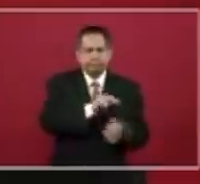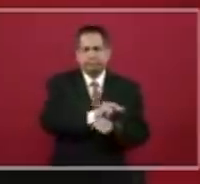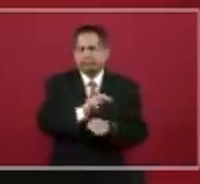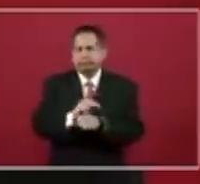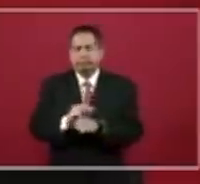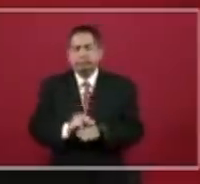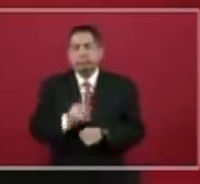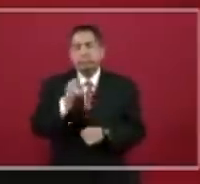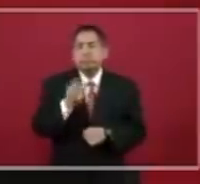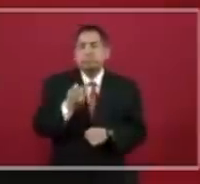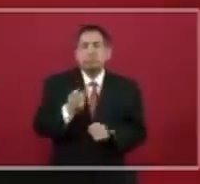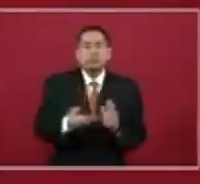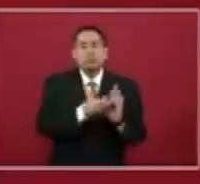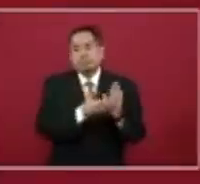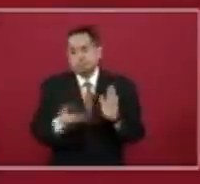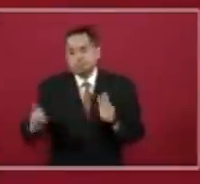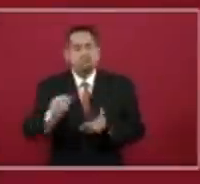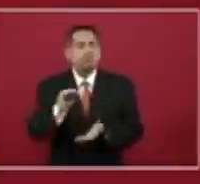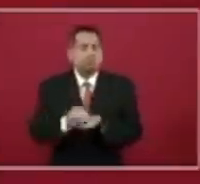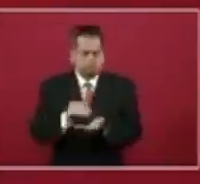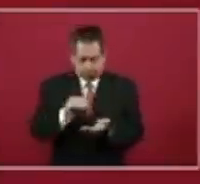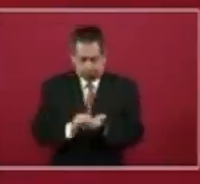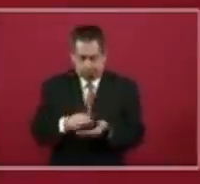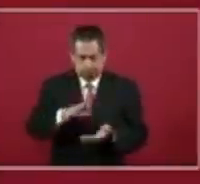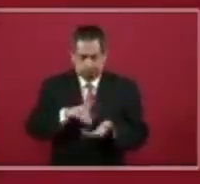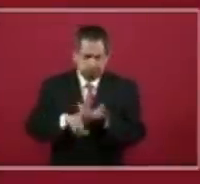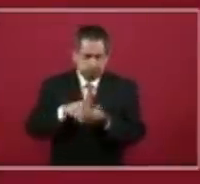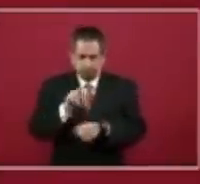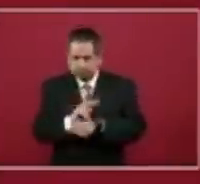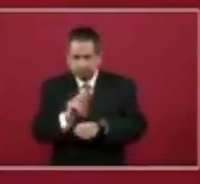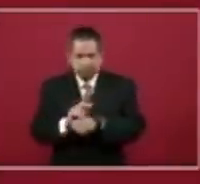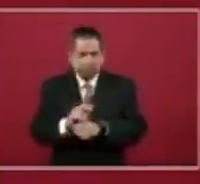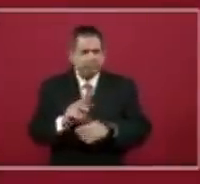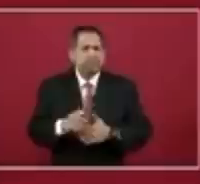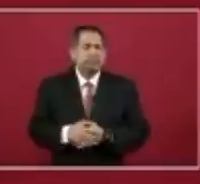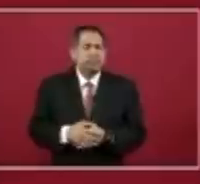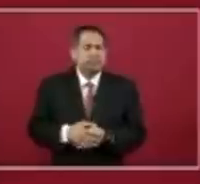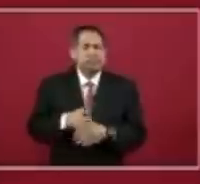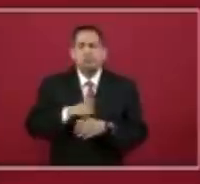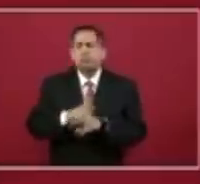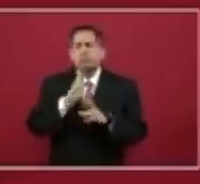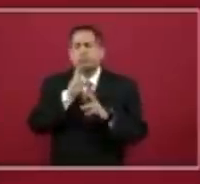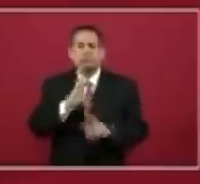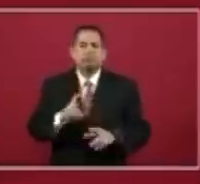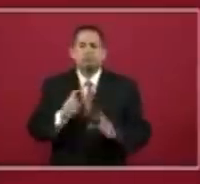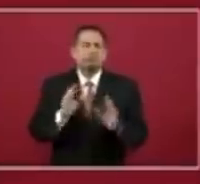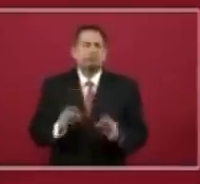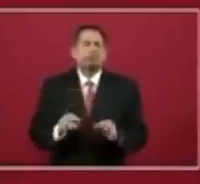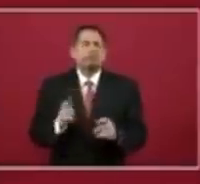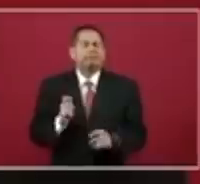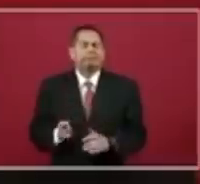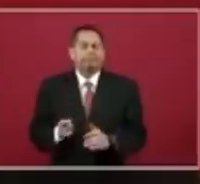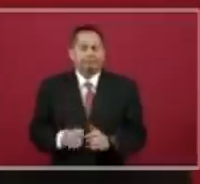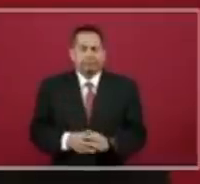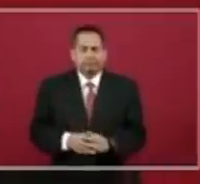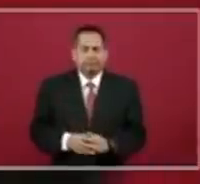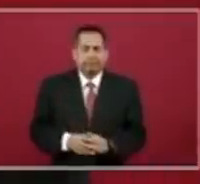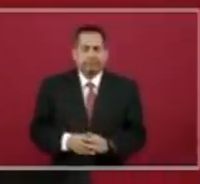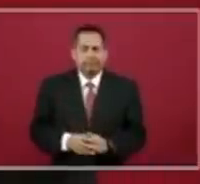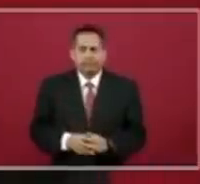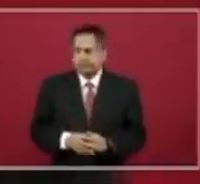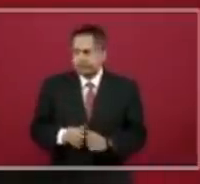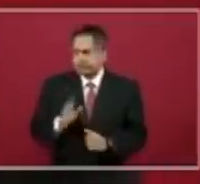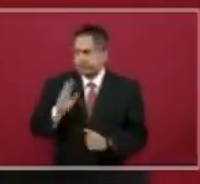se continúa con ese operativo. ¿Qué es lo que se ha logrado? se